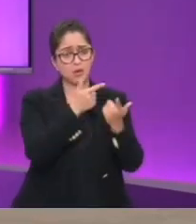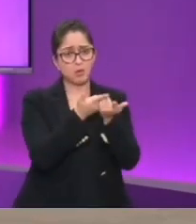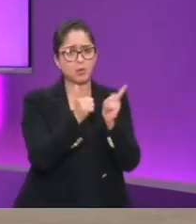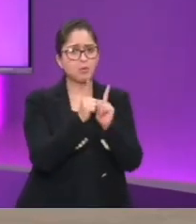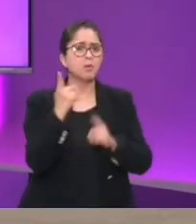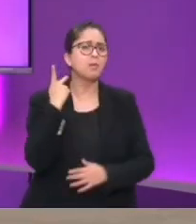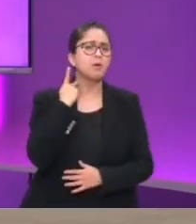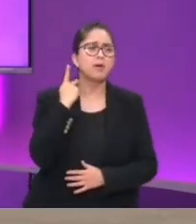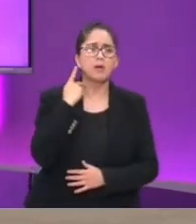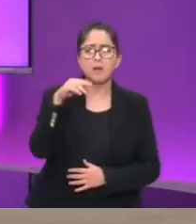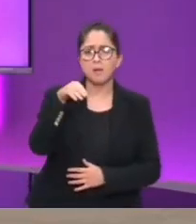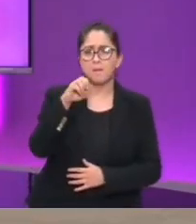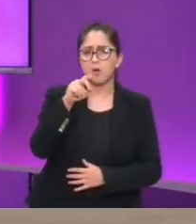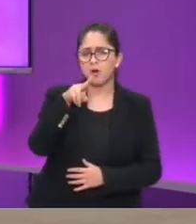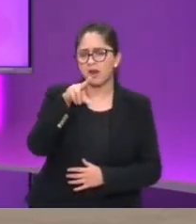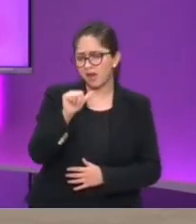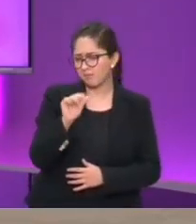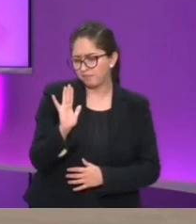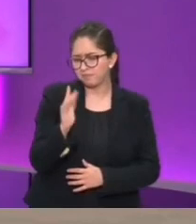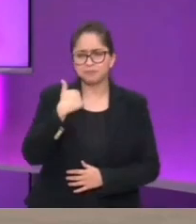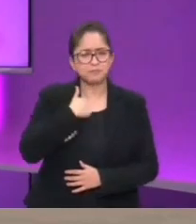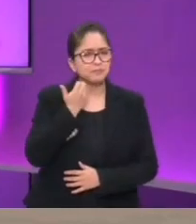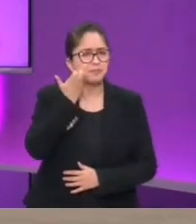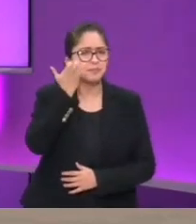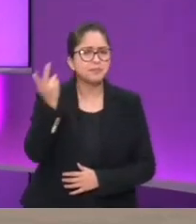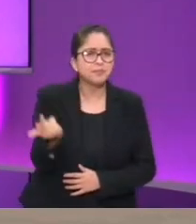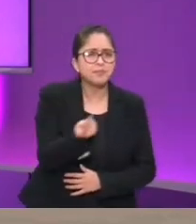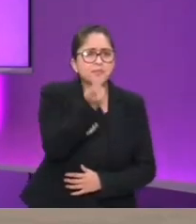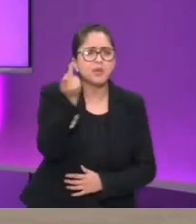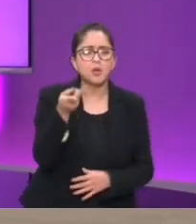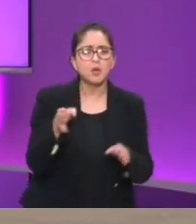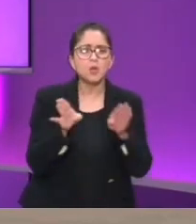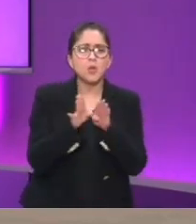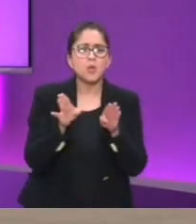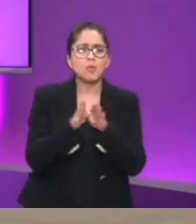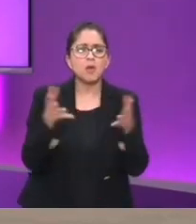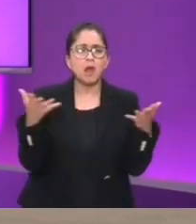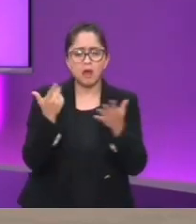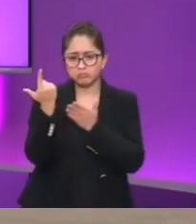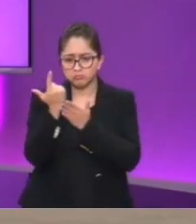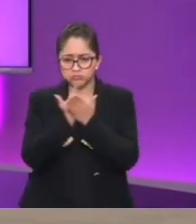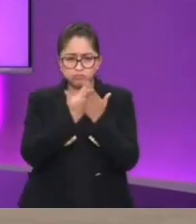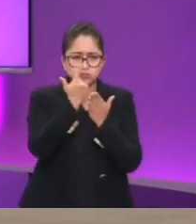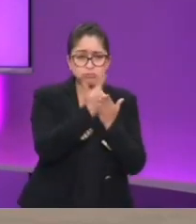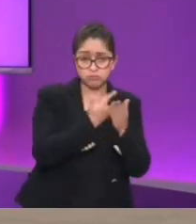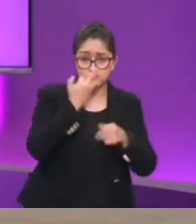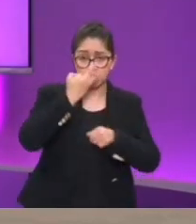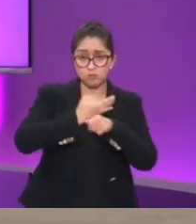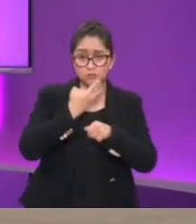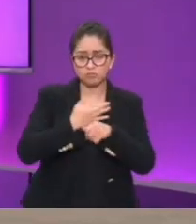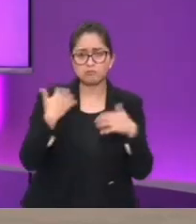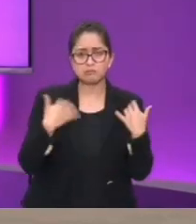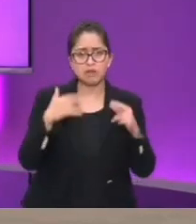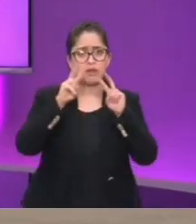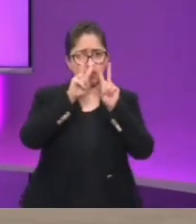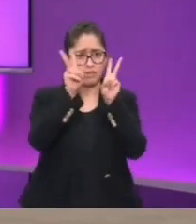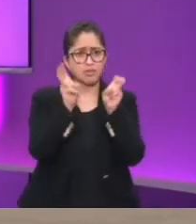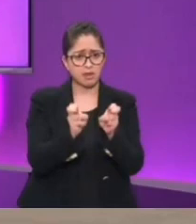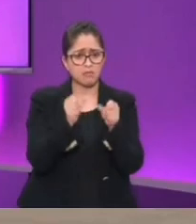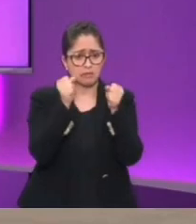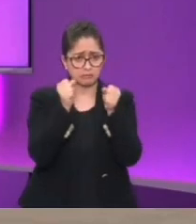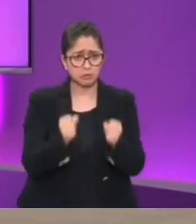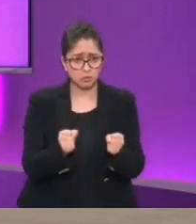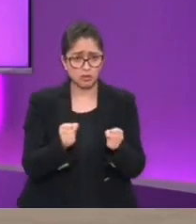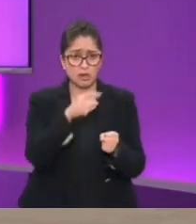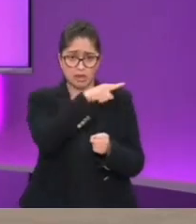cree usted que radique esta situación de hacer el recorte? Estamos enfrentando también temas de seguridad, problemas, y